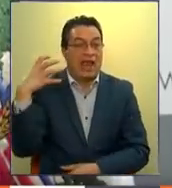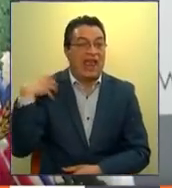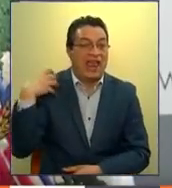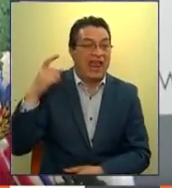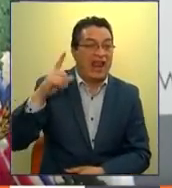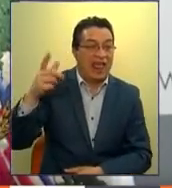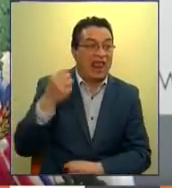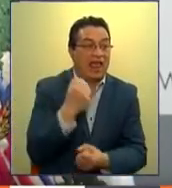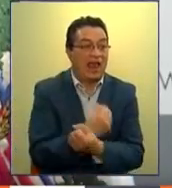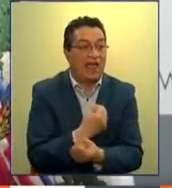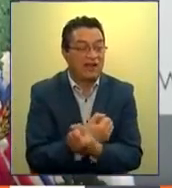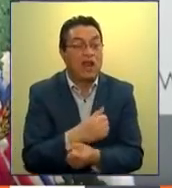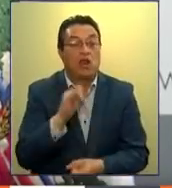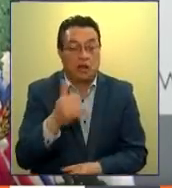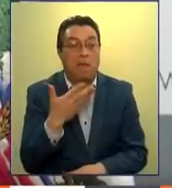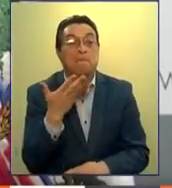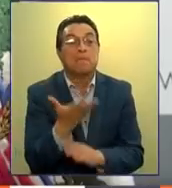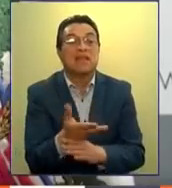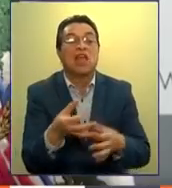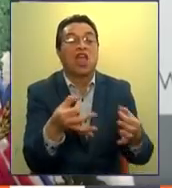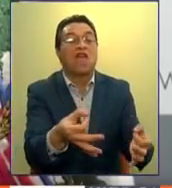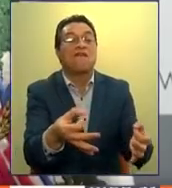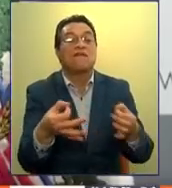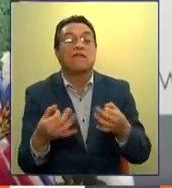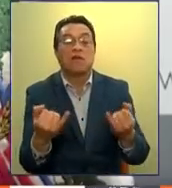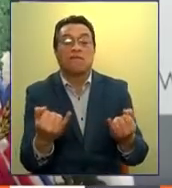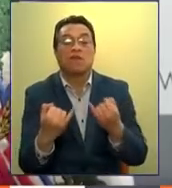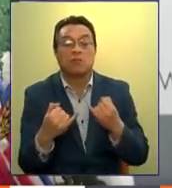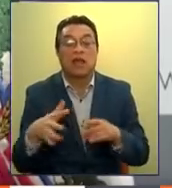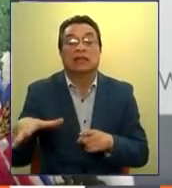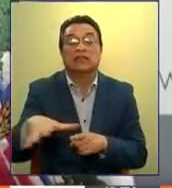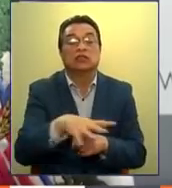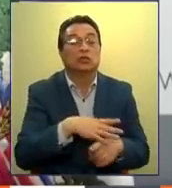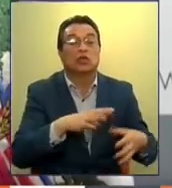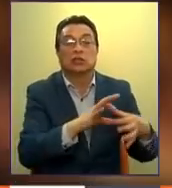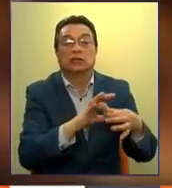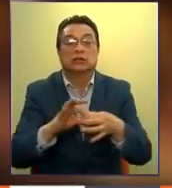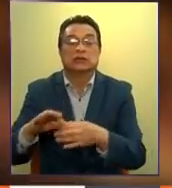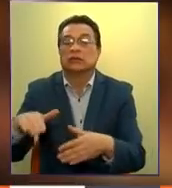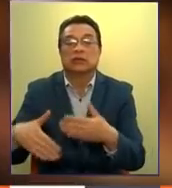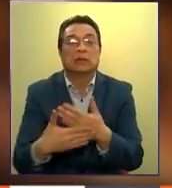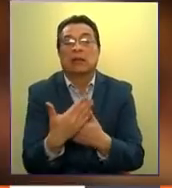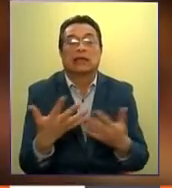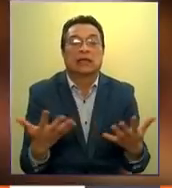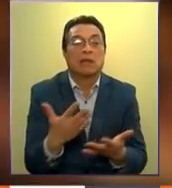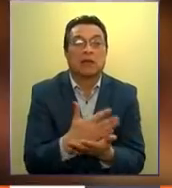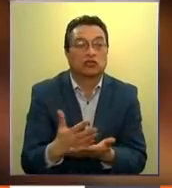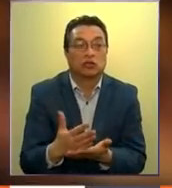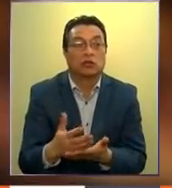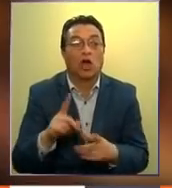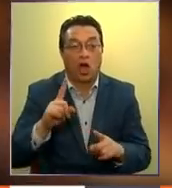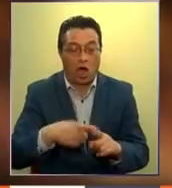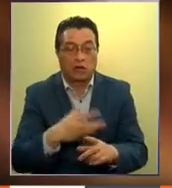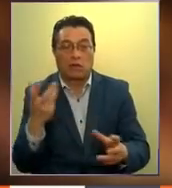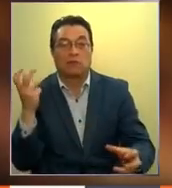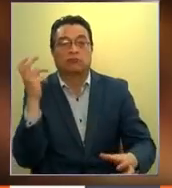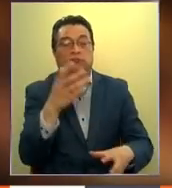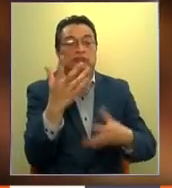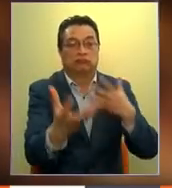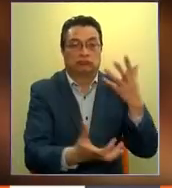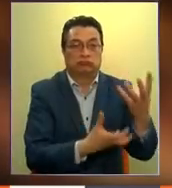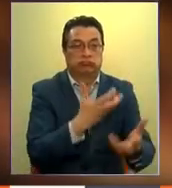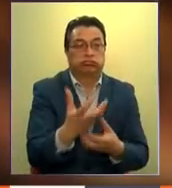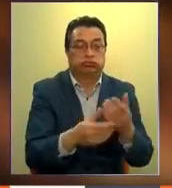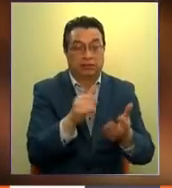y les pedí un informe completo de la situación acaecida durante la madrugada. Otro ataque incendiario afectó a instalaciones